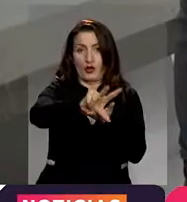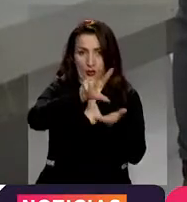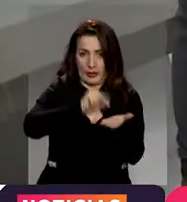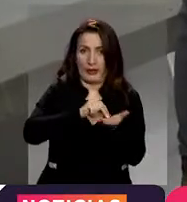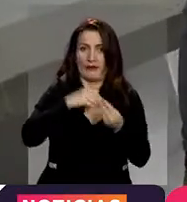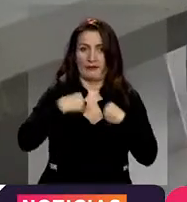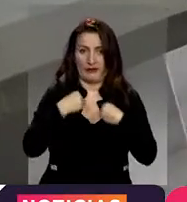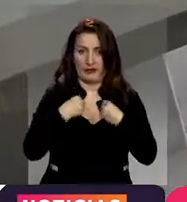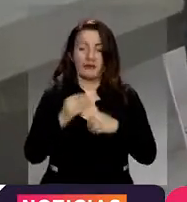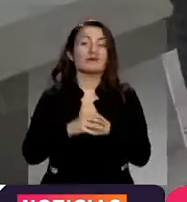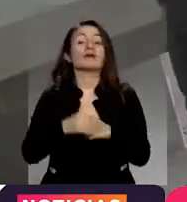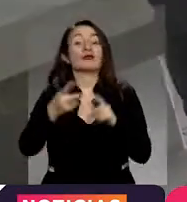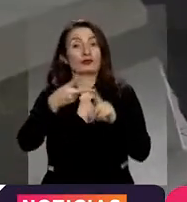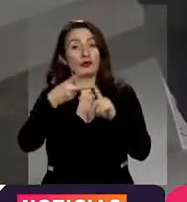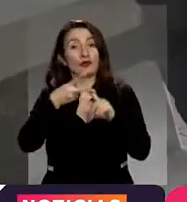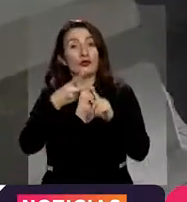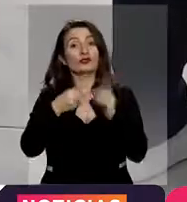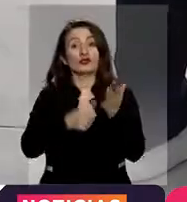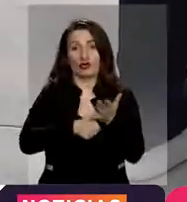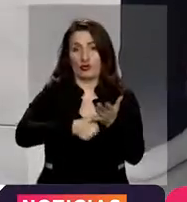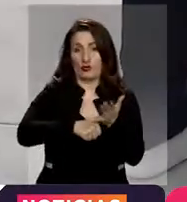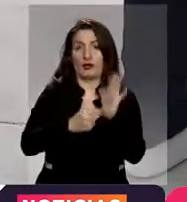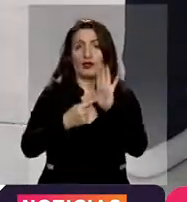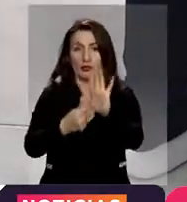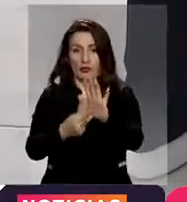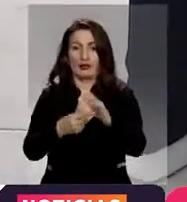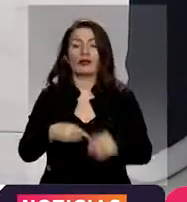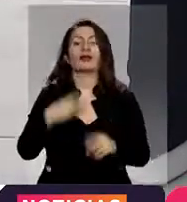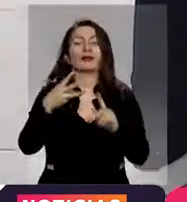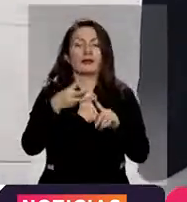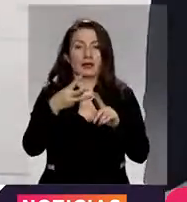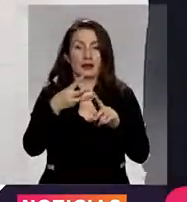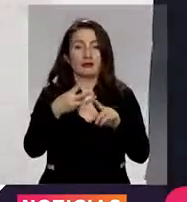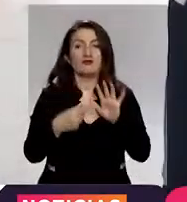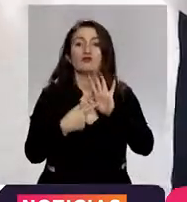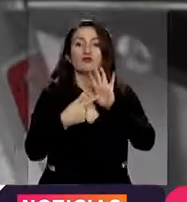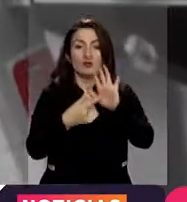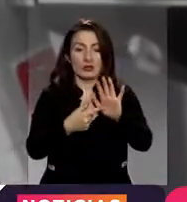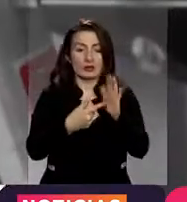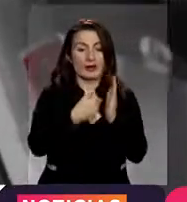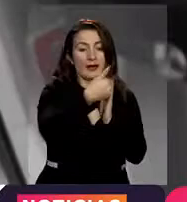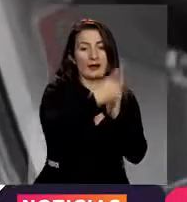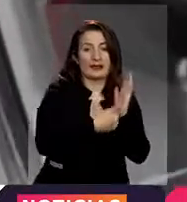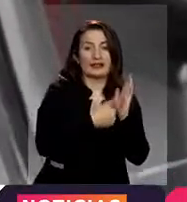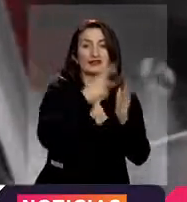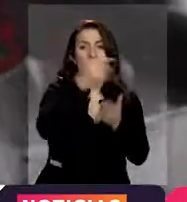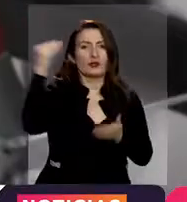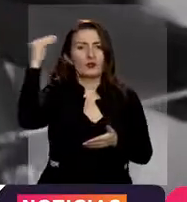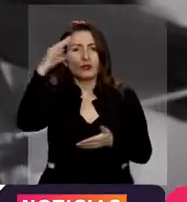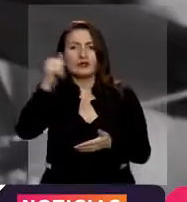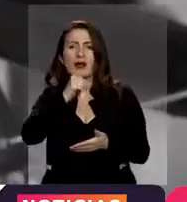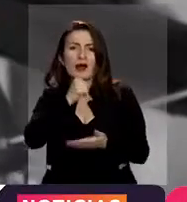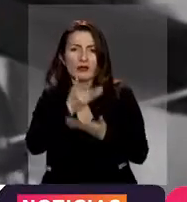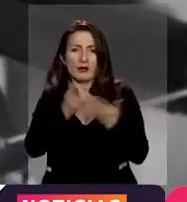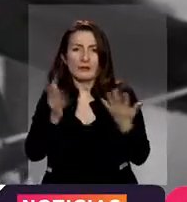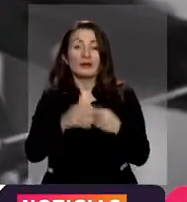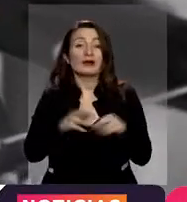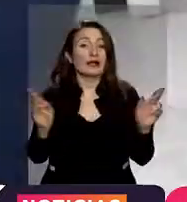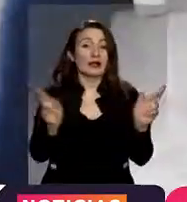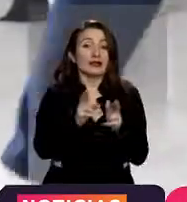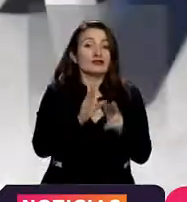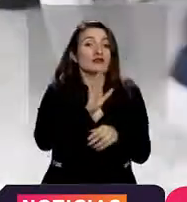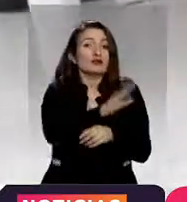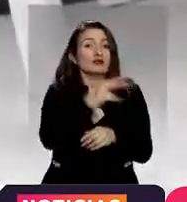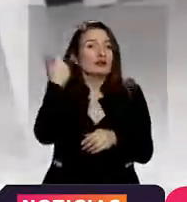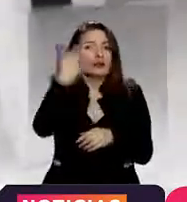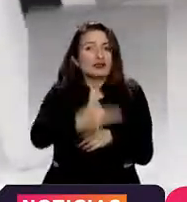localidad. 2, presentar su documento de identidad. 3, mostrar un recibo público. 4, mostrar resumen de historial